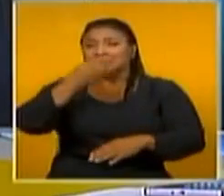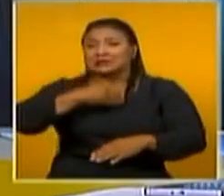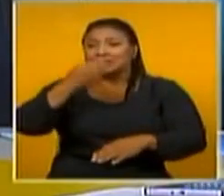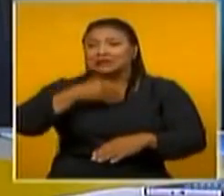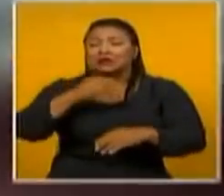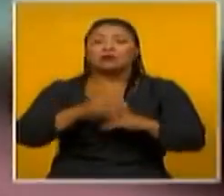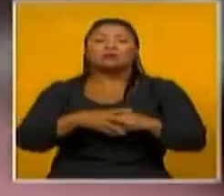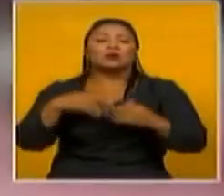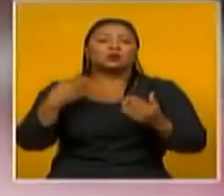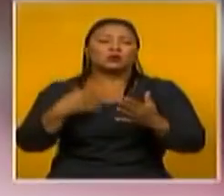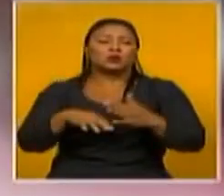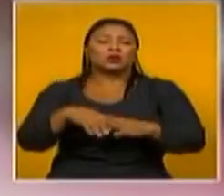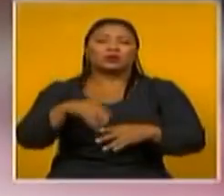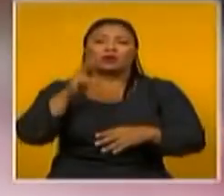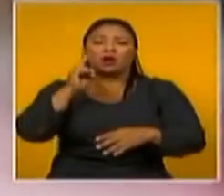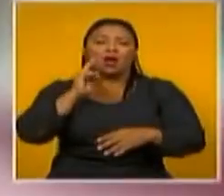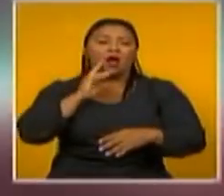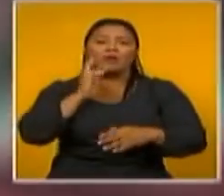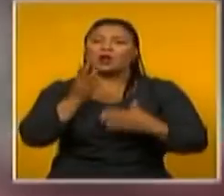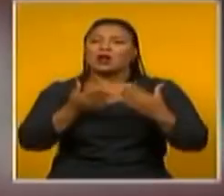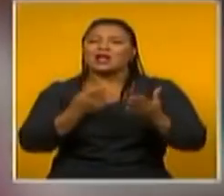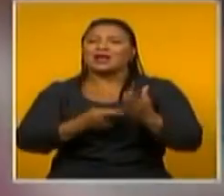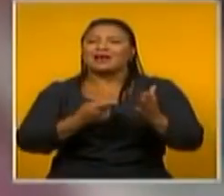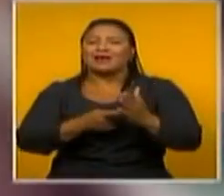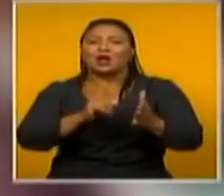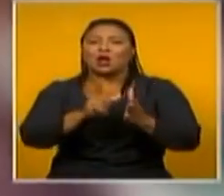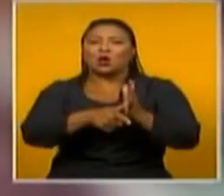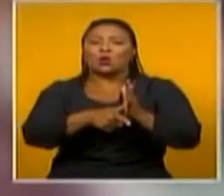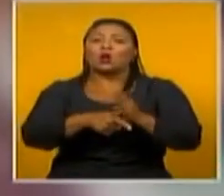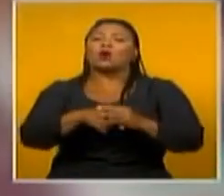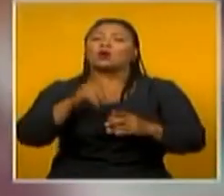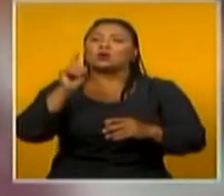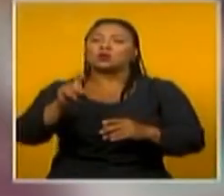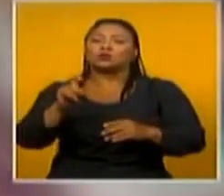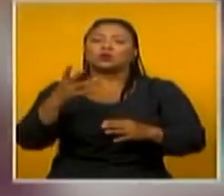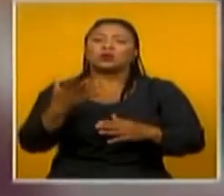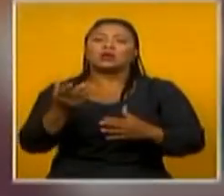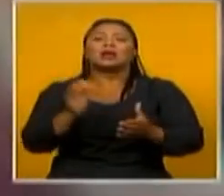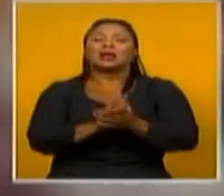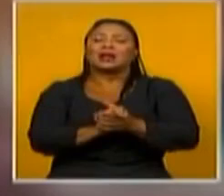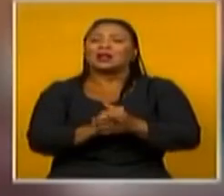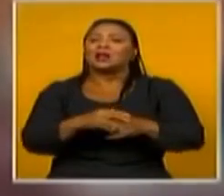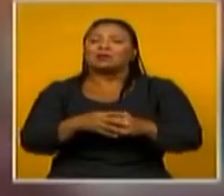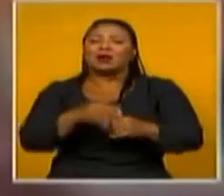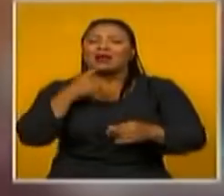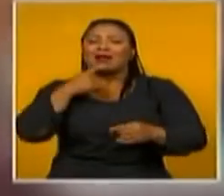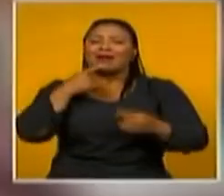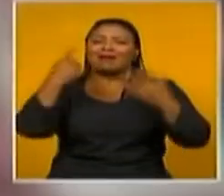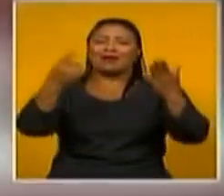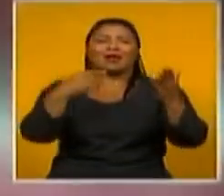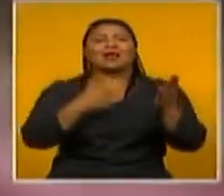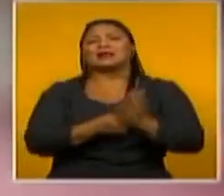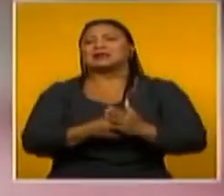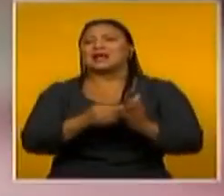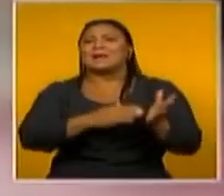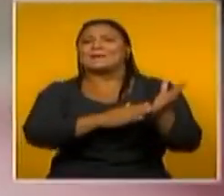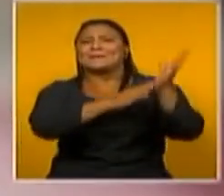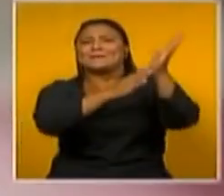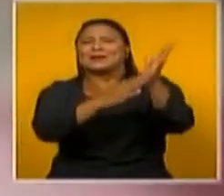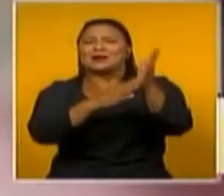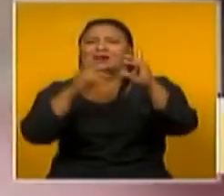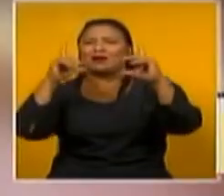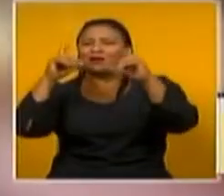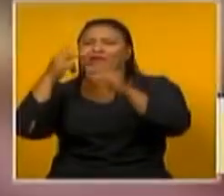sufrió violación a su intimidad luego de que su expareja difundiera en redes sociales imágenes y videos íntimos de